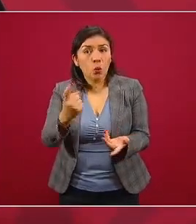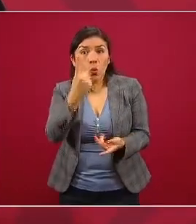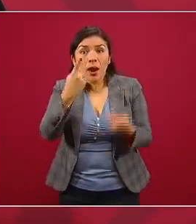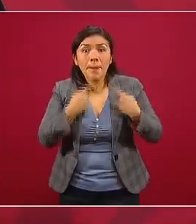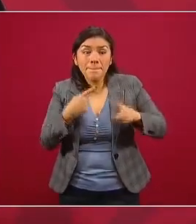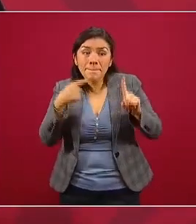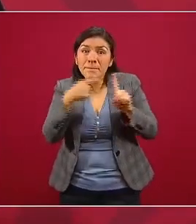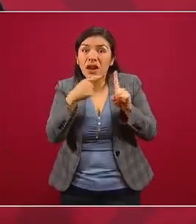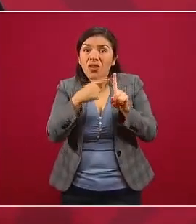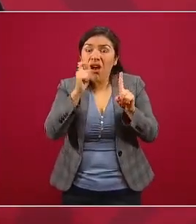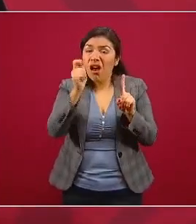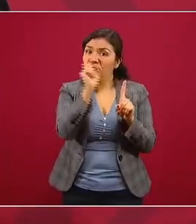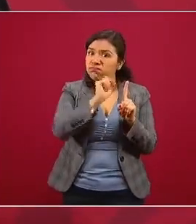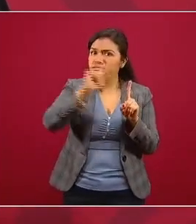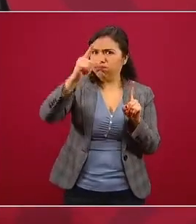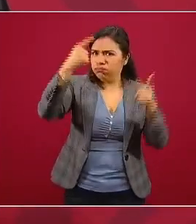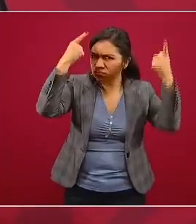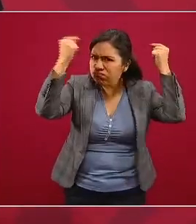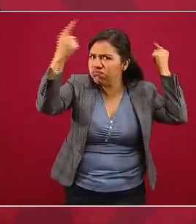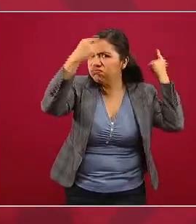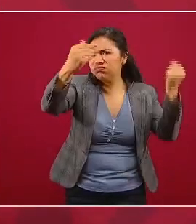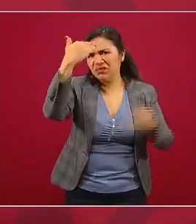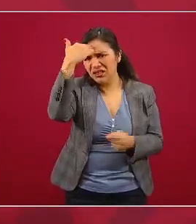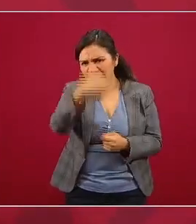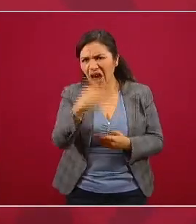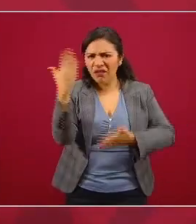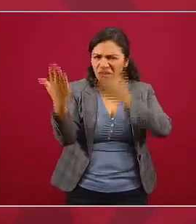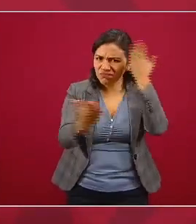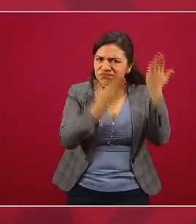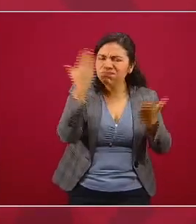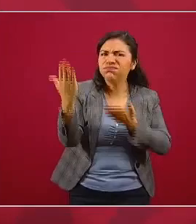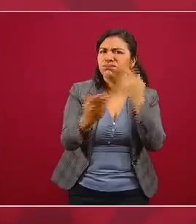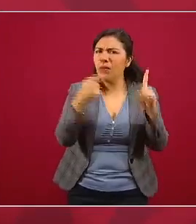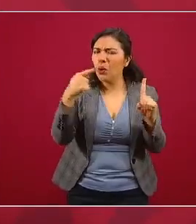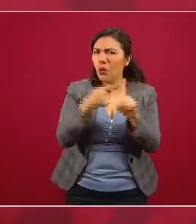académico graduado en la universidad